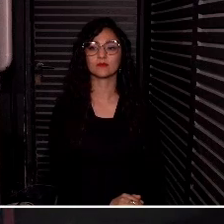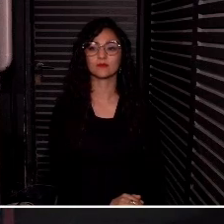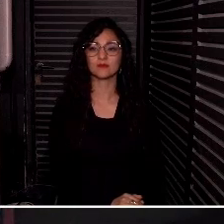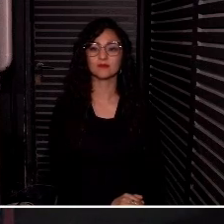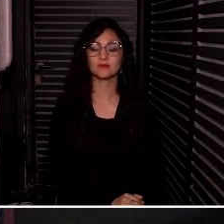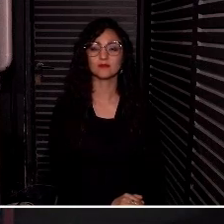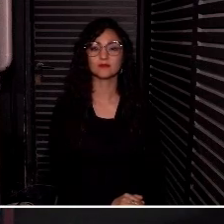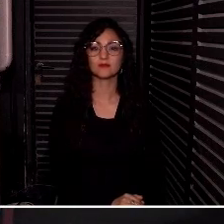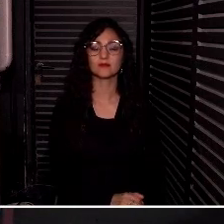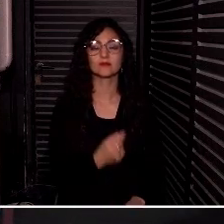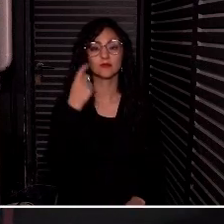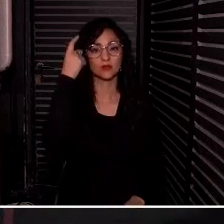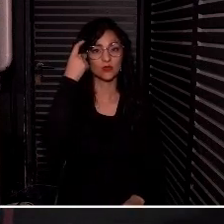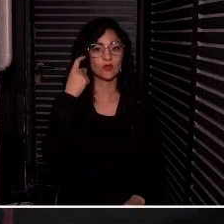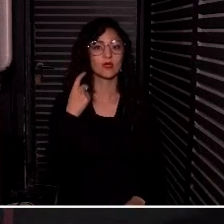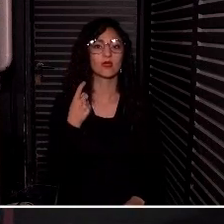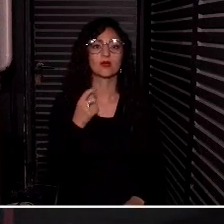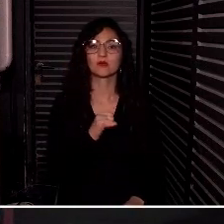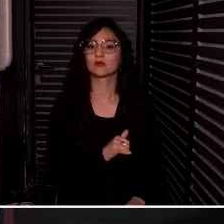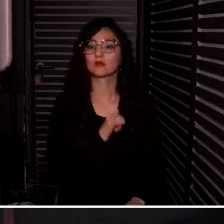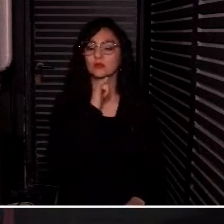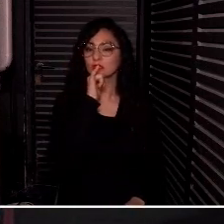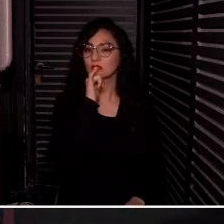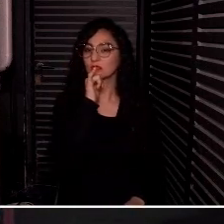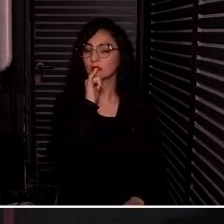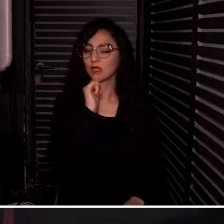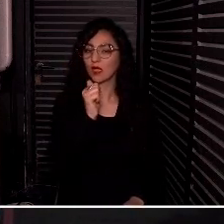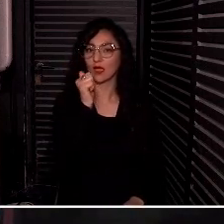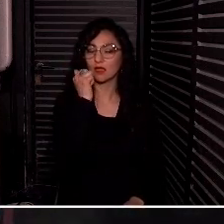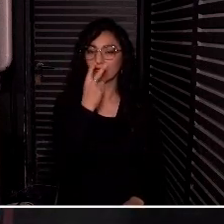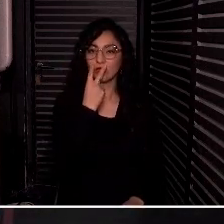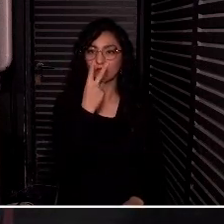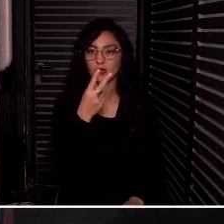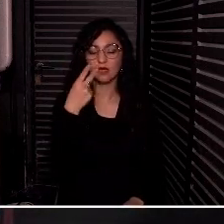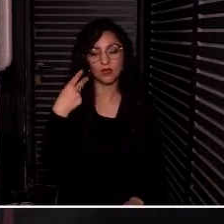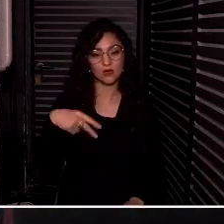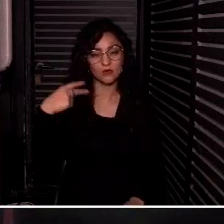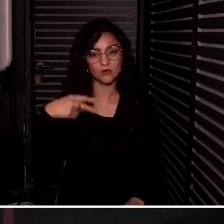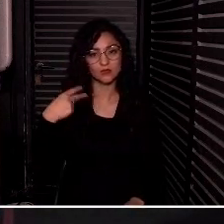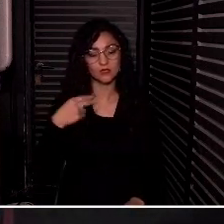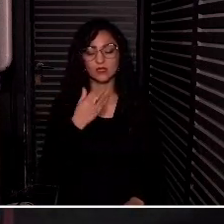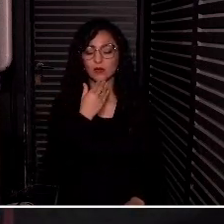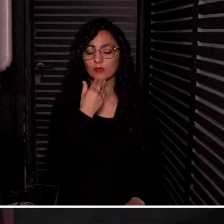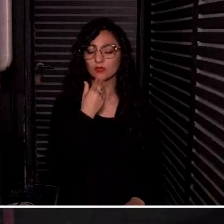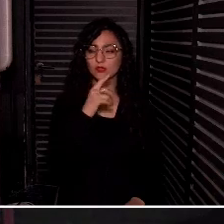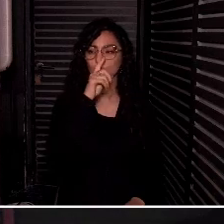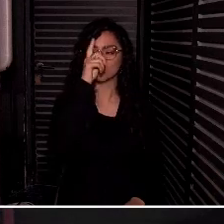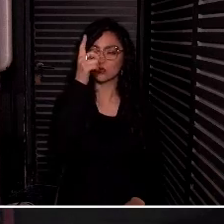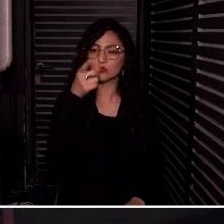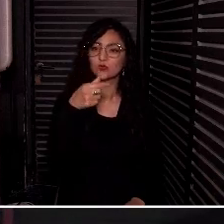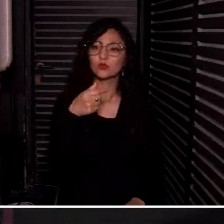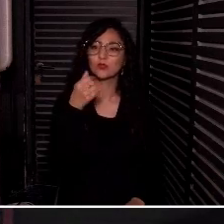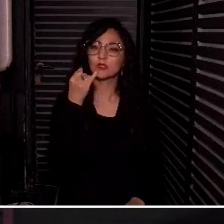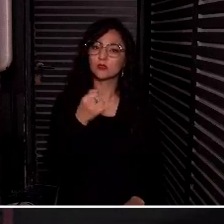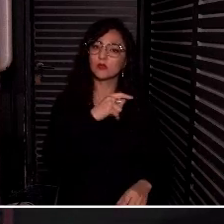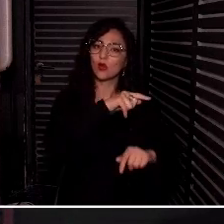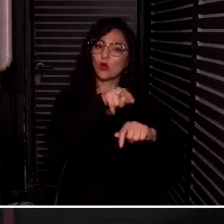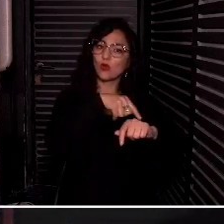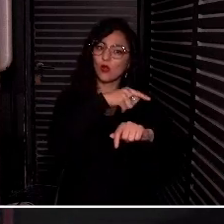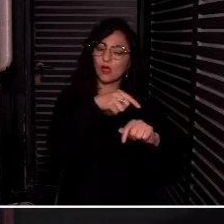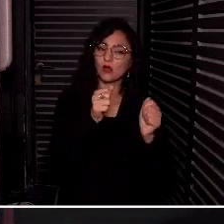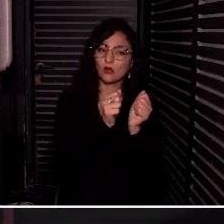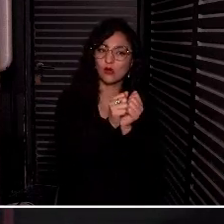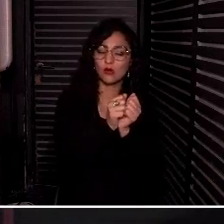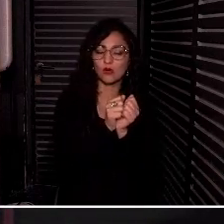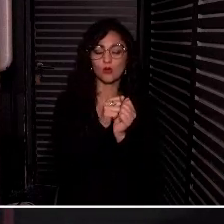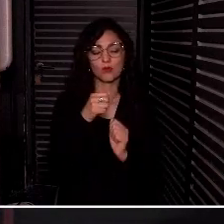eh No sé ayer veía noticias yo tengo también la costumbre como Carlos de de tener cierto horario de ver con mi hijo las